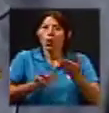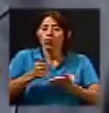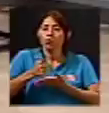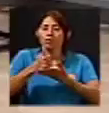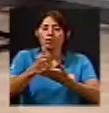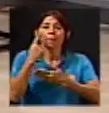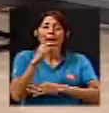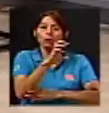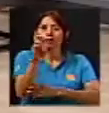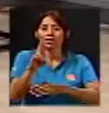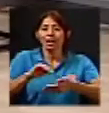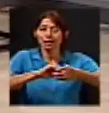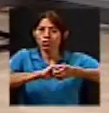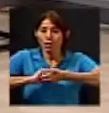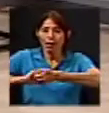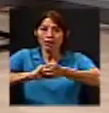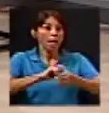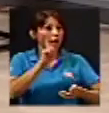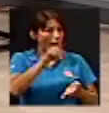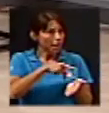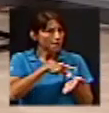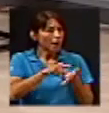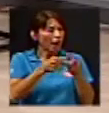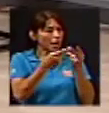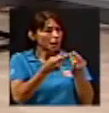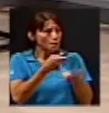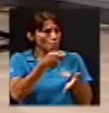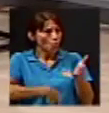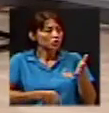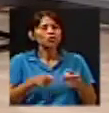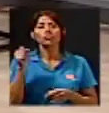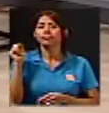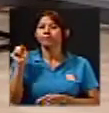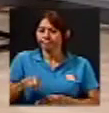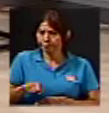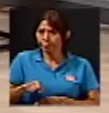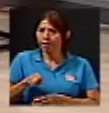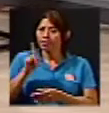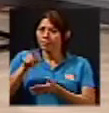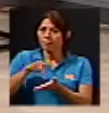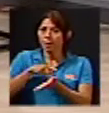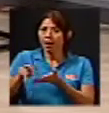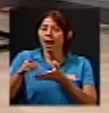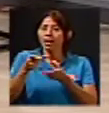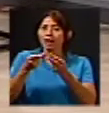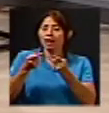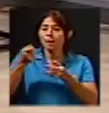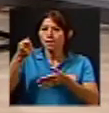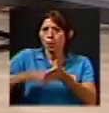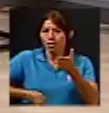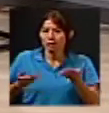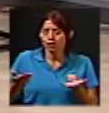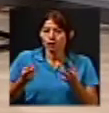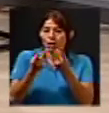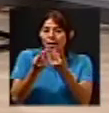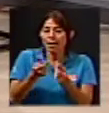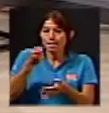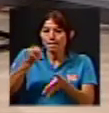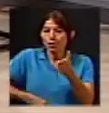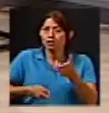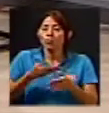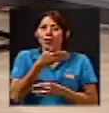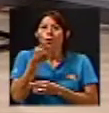cada vez más solidaria. Hay que pagar impuestos. Hay que pagar impuestos, definitivamente. Es decir, los impuestos es la mejor